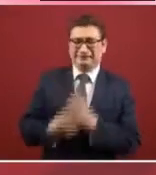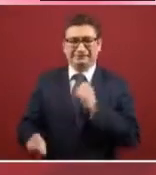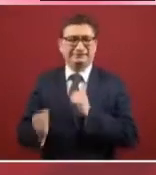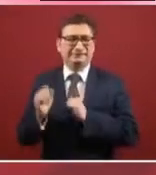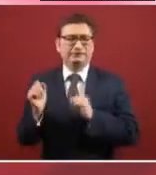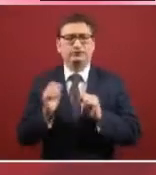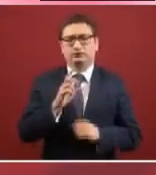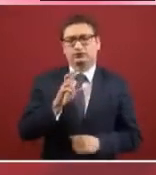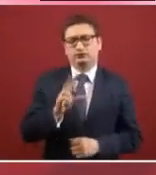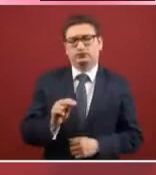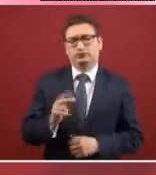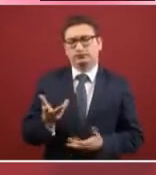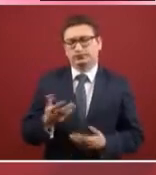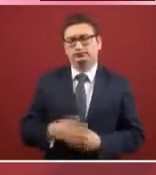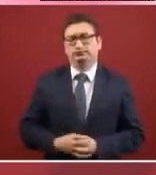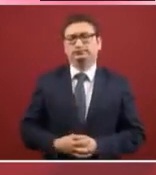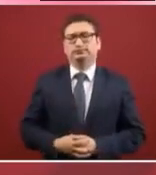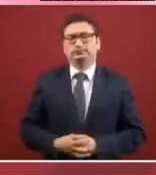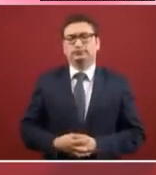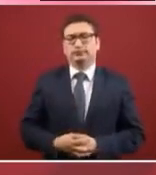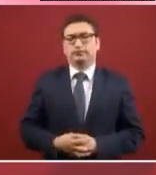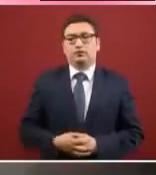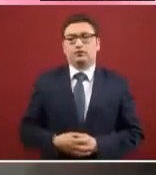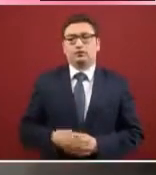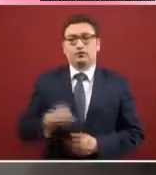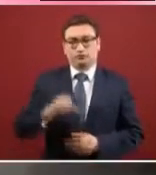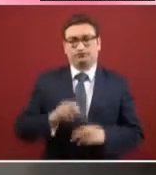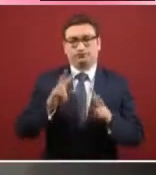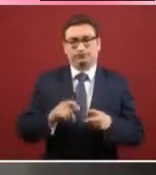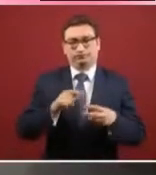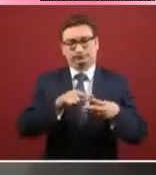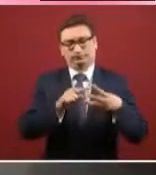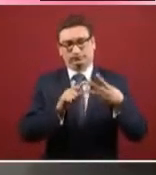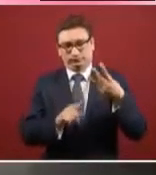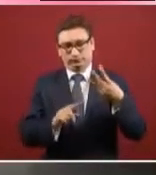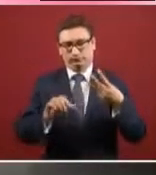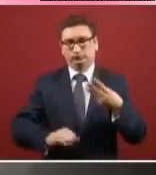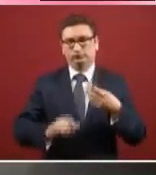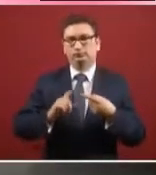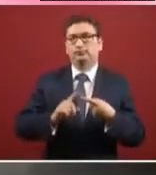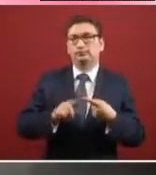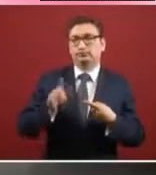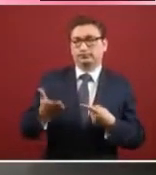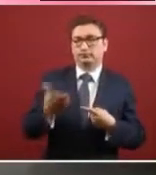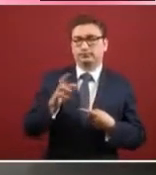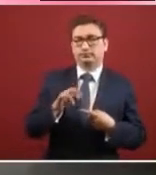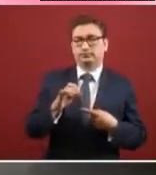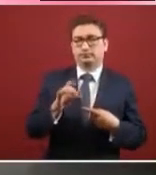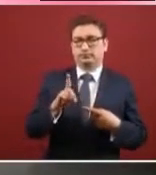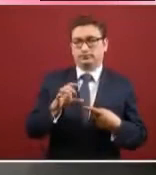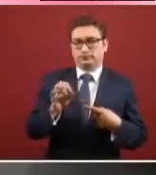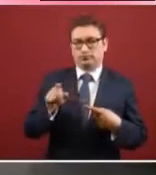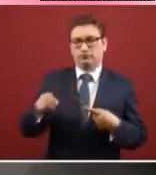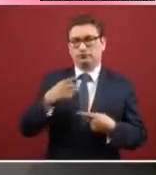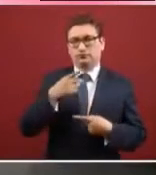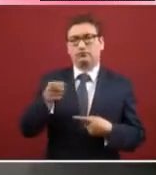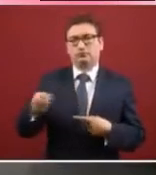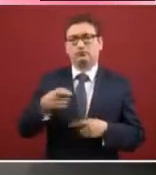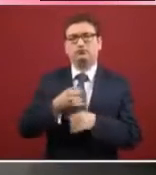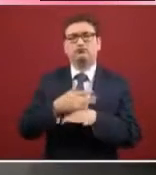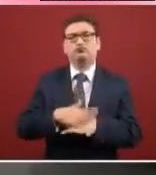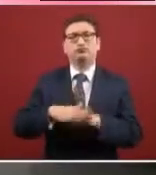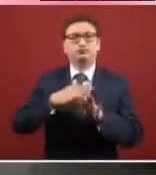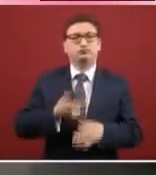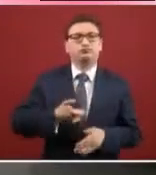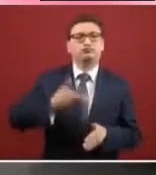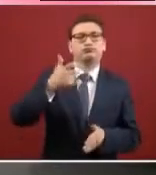to do today. So now we're starting con Ricardo, with Richard que informa sobre that will be informing us as to who's